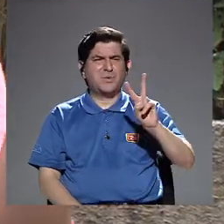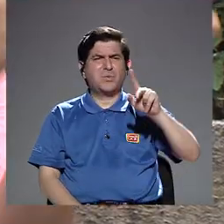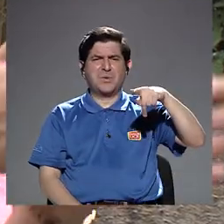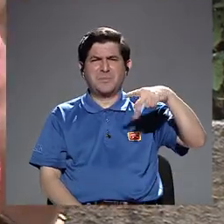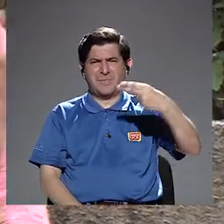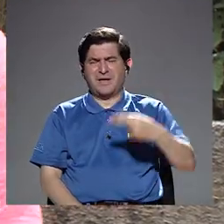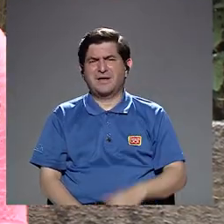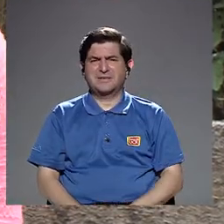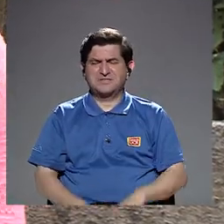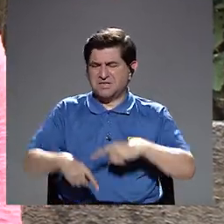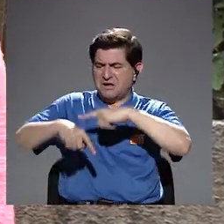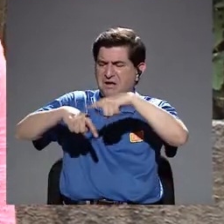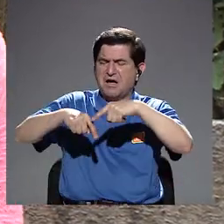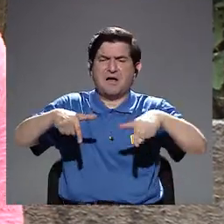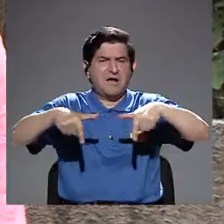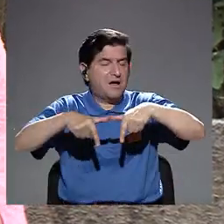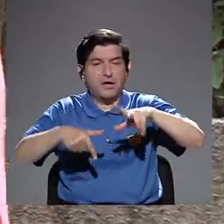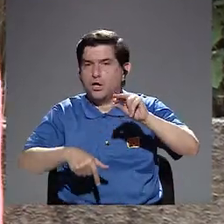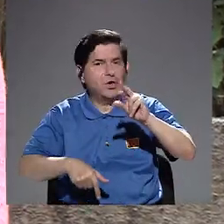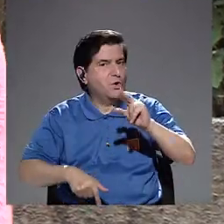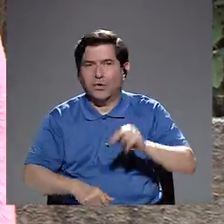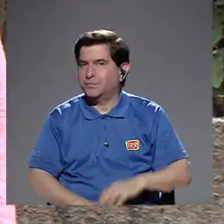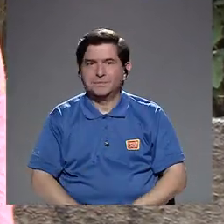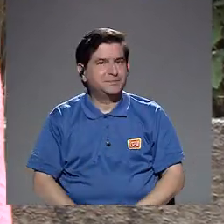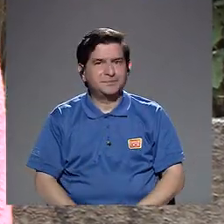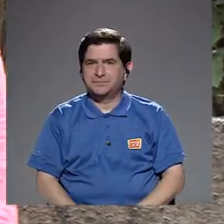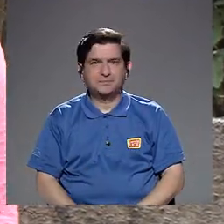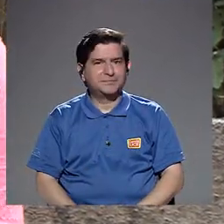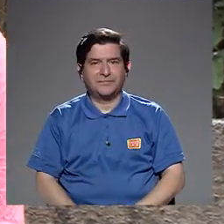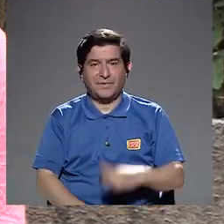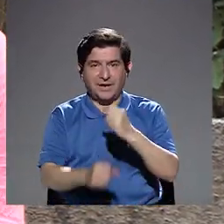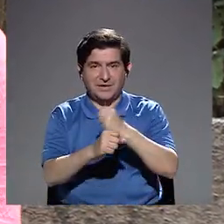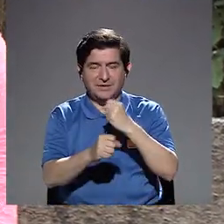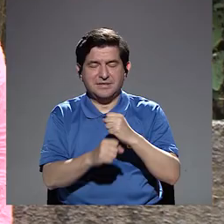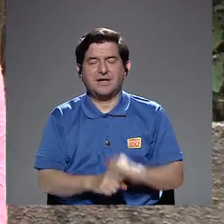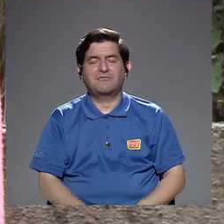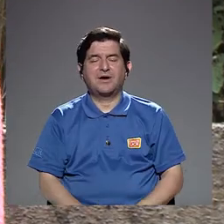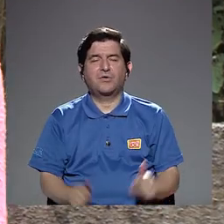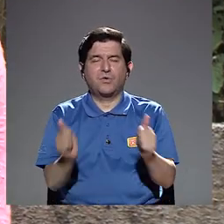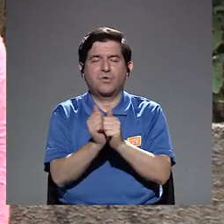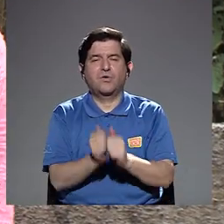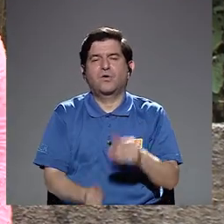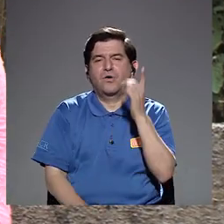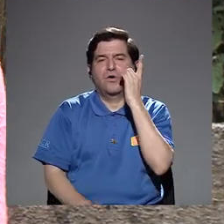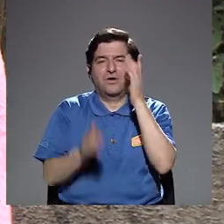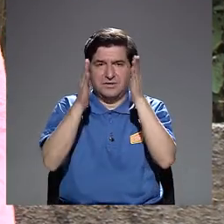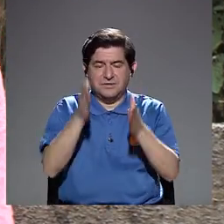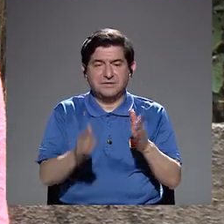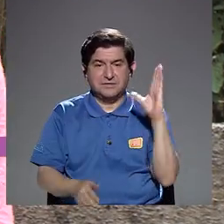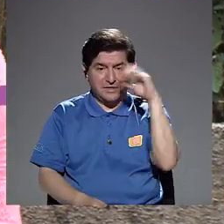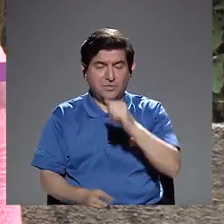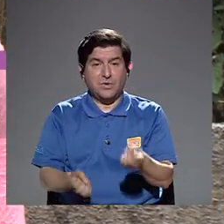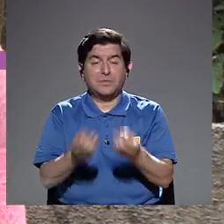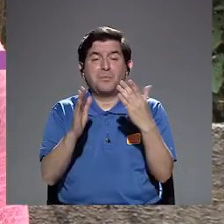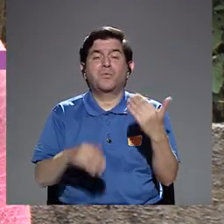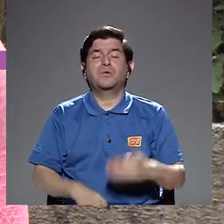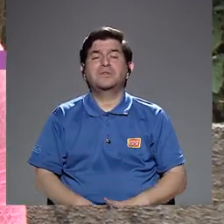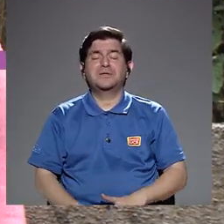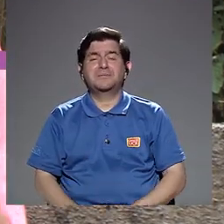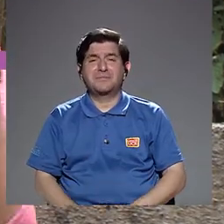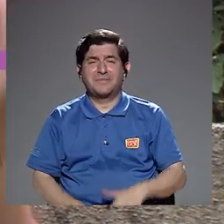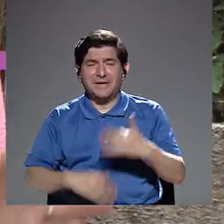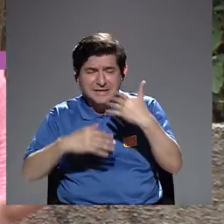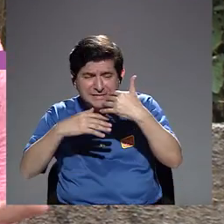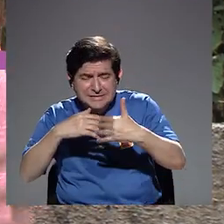humano, genitales nada más, y no. En trabajo con la odontóloga de nuestra oficina, nos hemos dado cuenta que hay múltiples lesiones